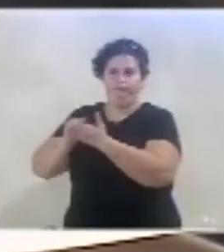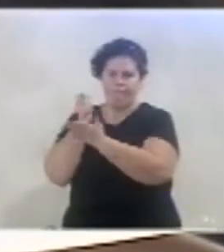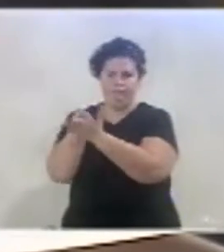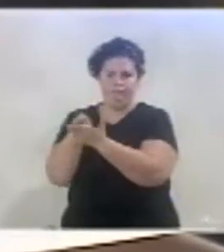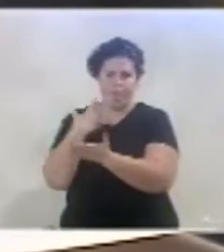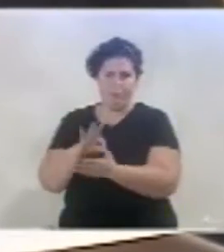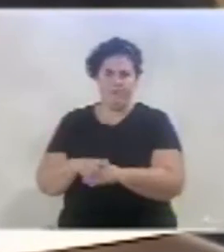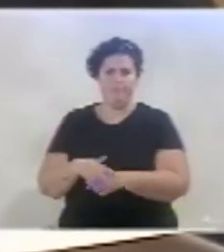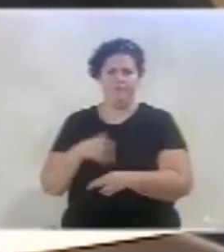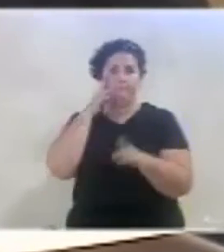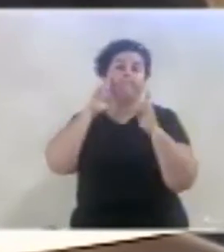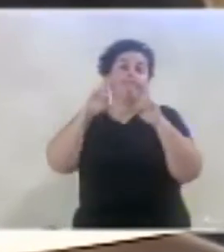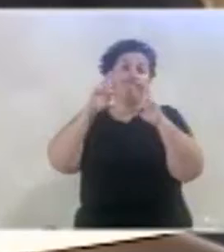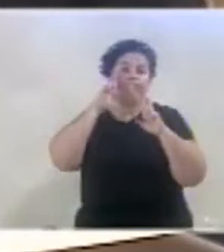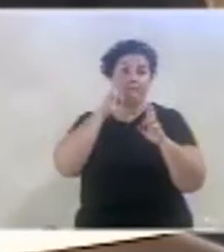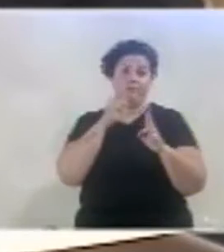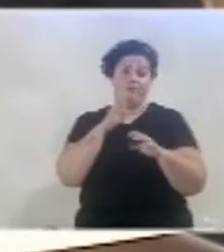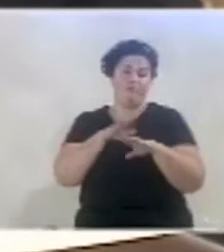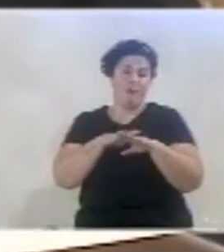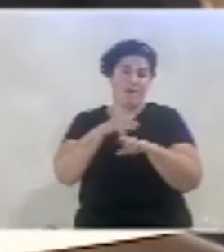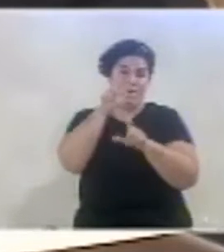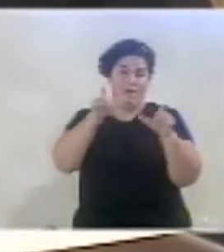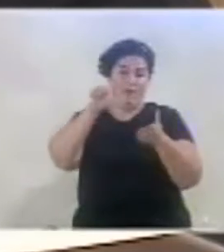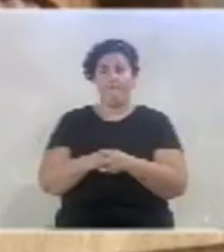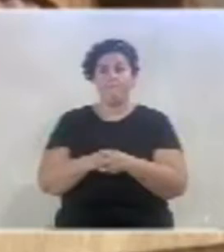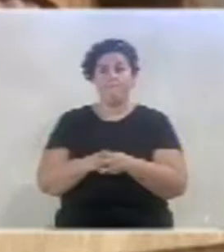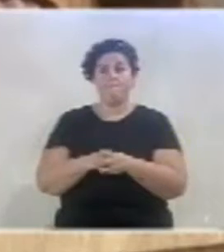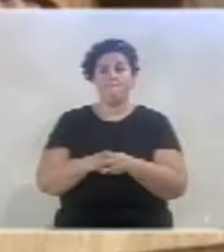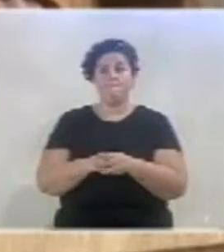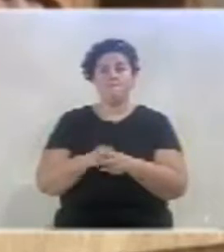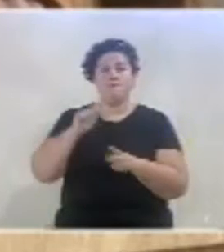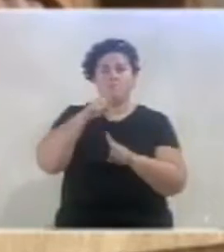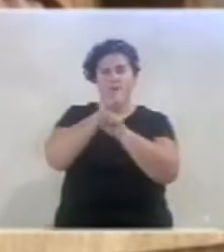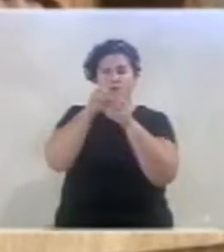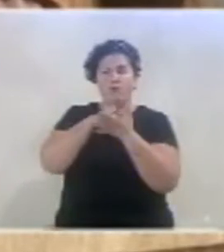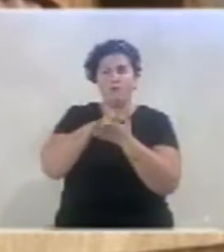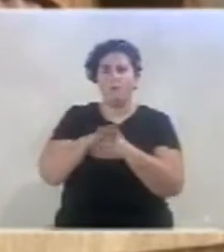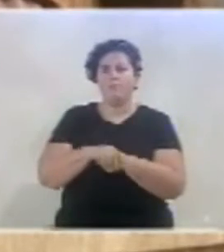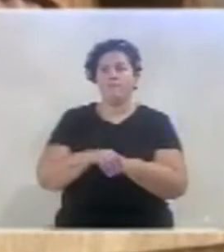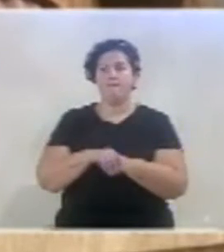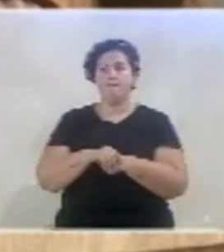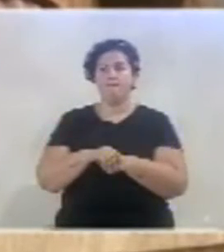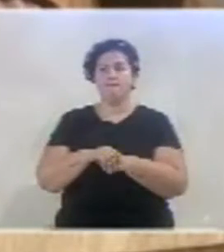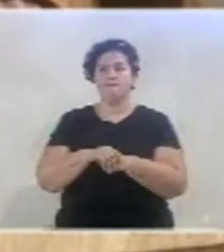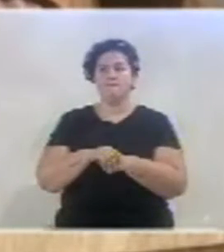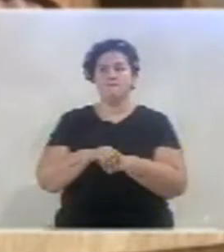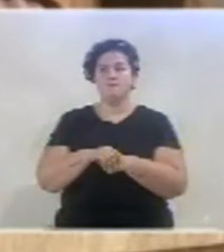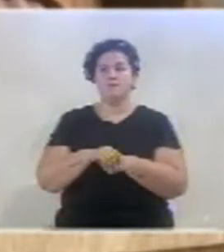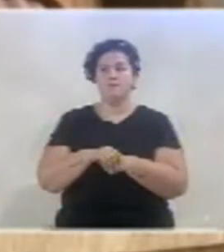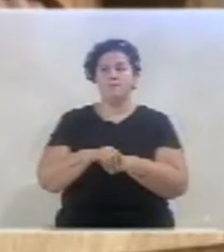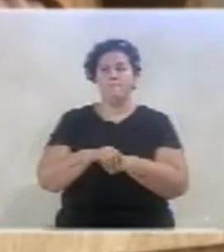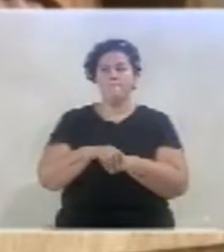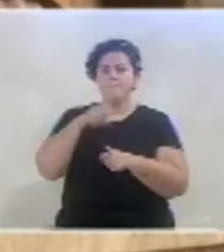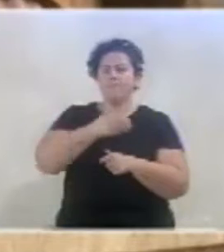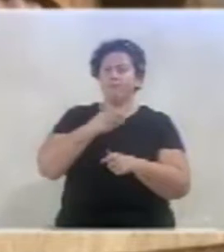años. Esperemos que por el bien de la ciudad el juzgado acceda a ese plan de pago. Se ha aclarado o se ha determinado por el ayuntamiento si es